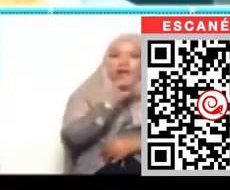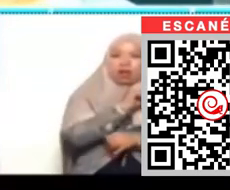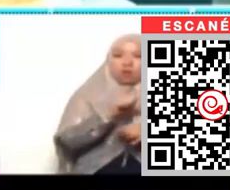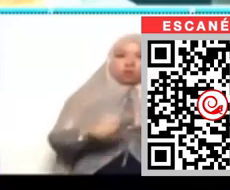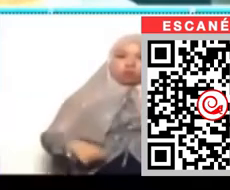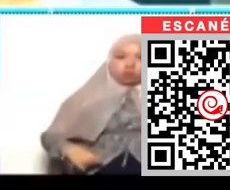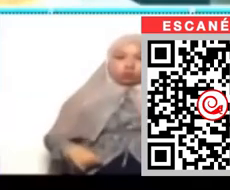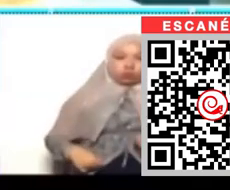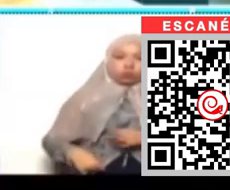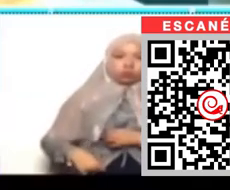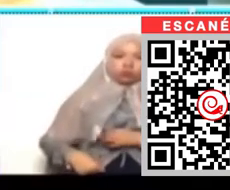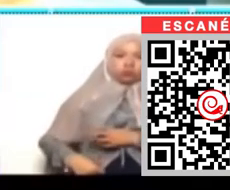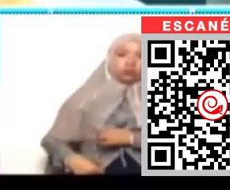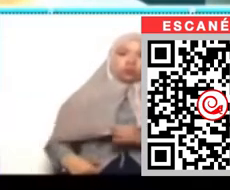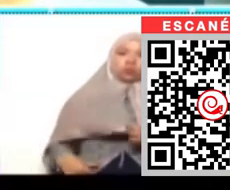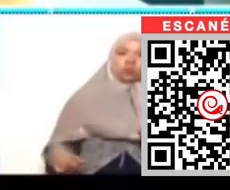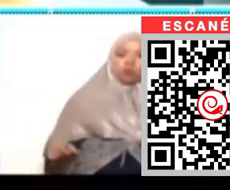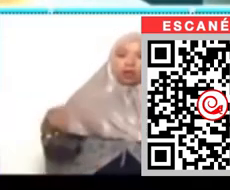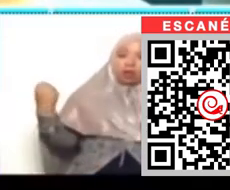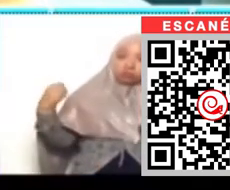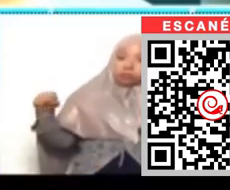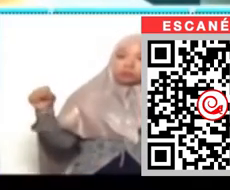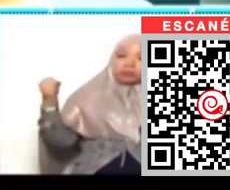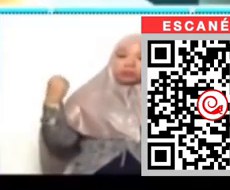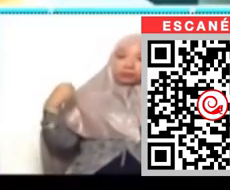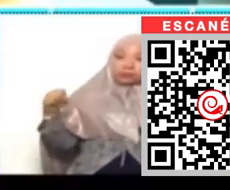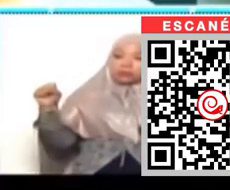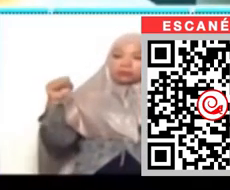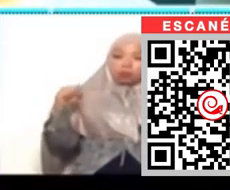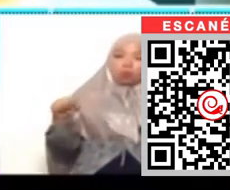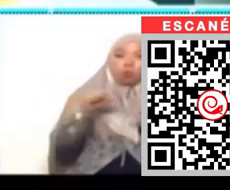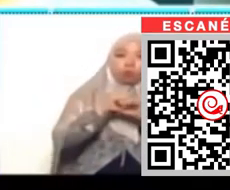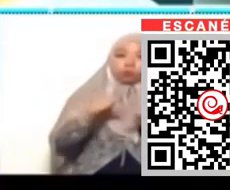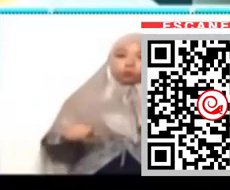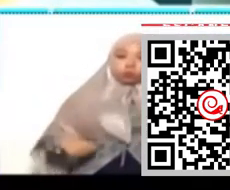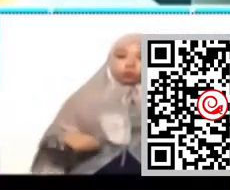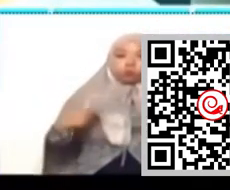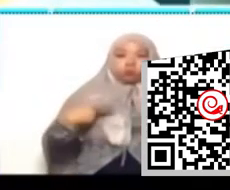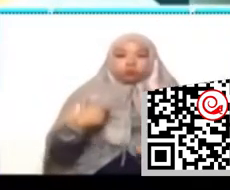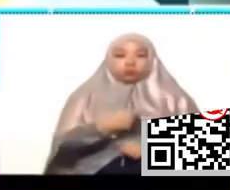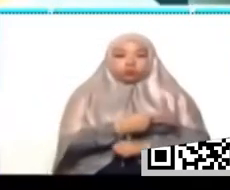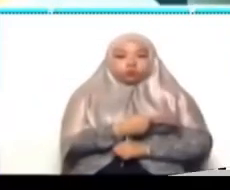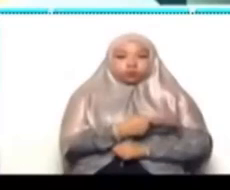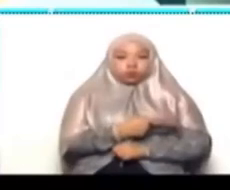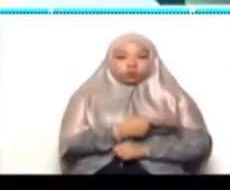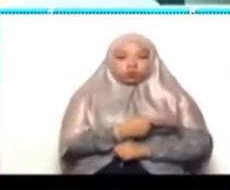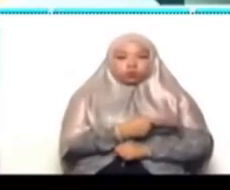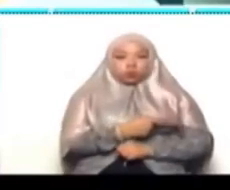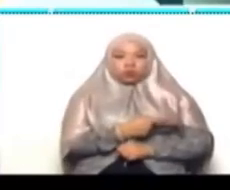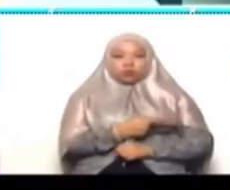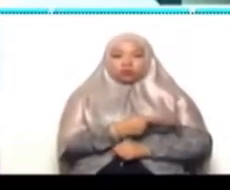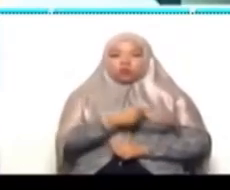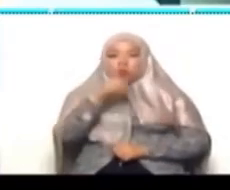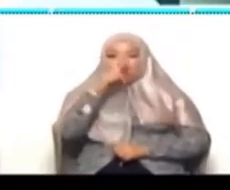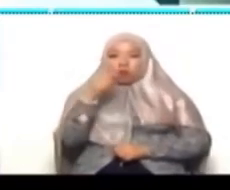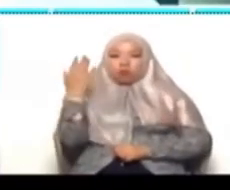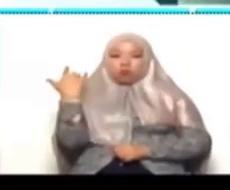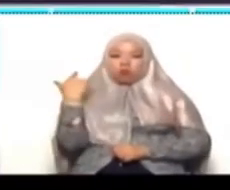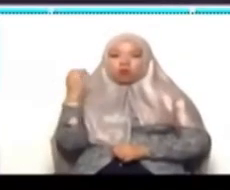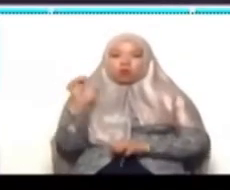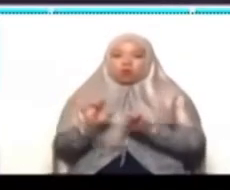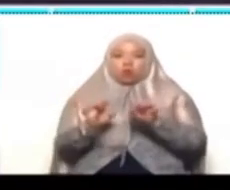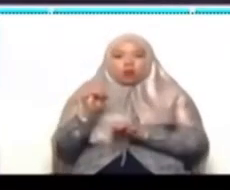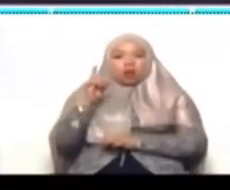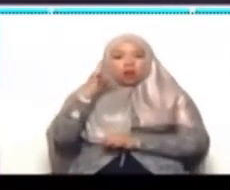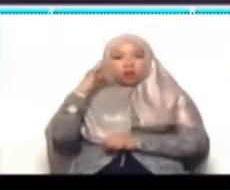En Portugal siguió recibiendo entrenamiento. Gobeya fue diagnosticado desde hace bastante tiempo con una esquizofrenia